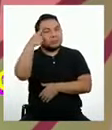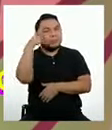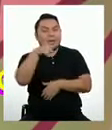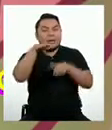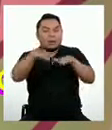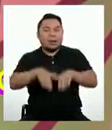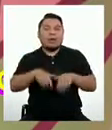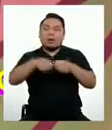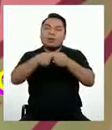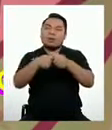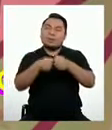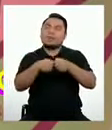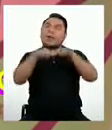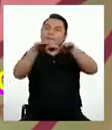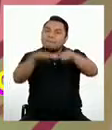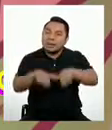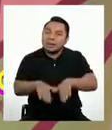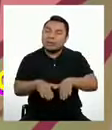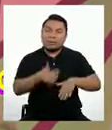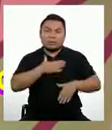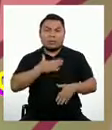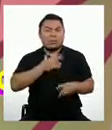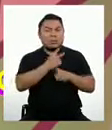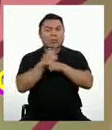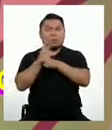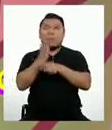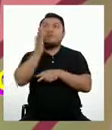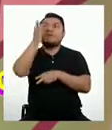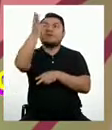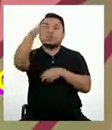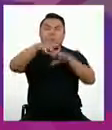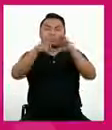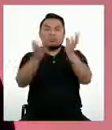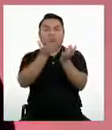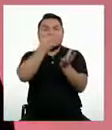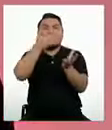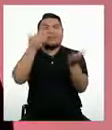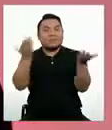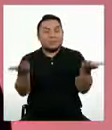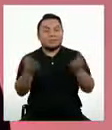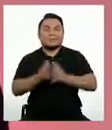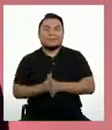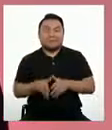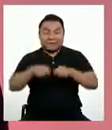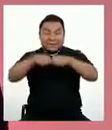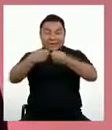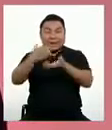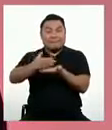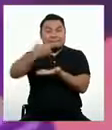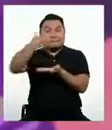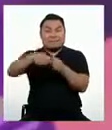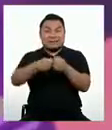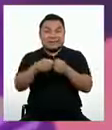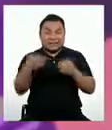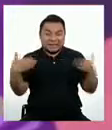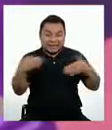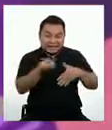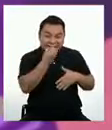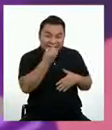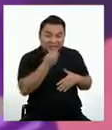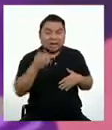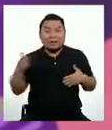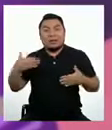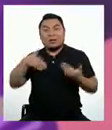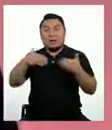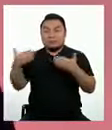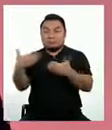consumo de plástico, no solo por nosotros, sino por el futuro del mundo. Plástico en mi ceviche, animalitos muriendo